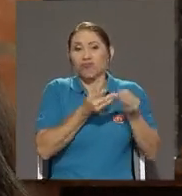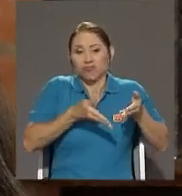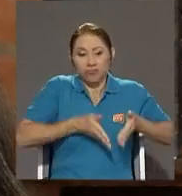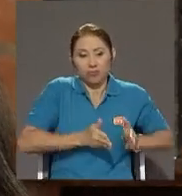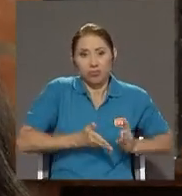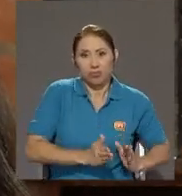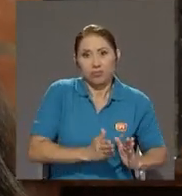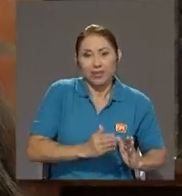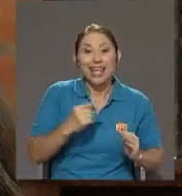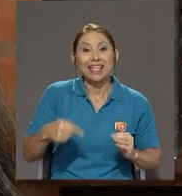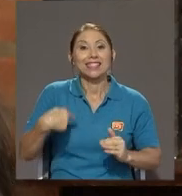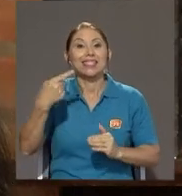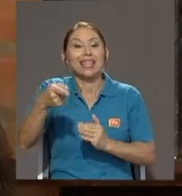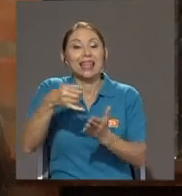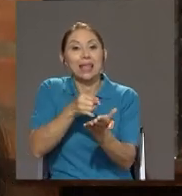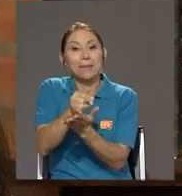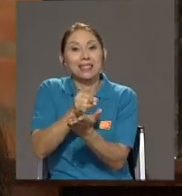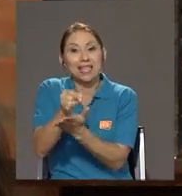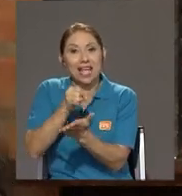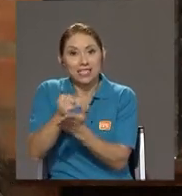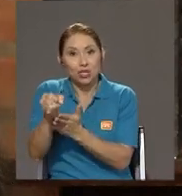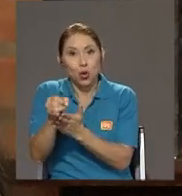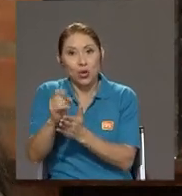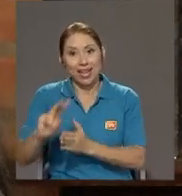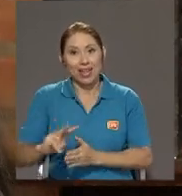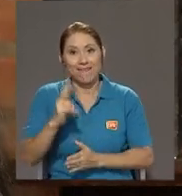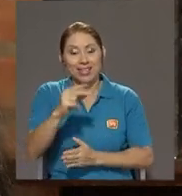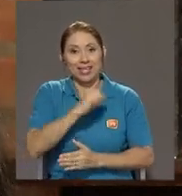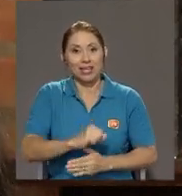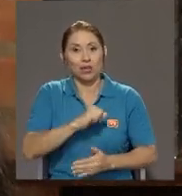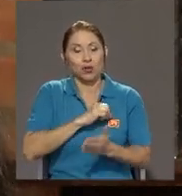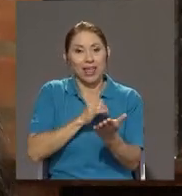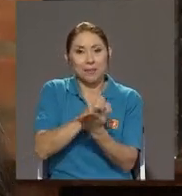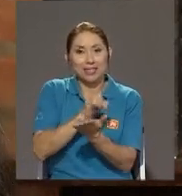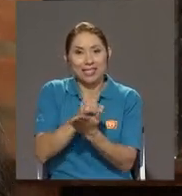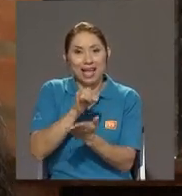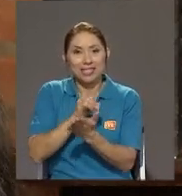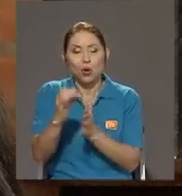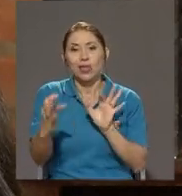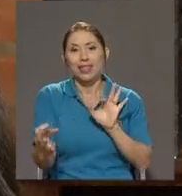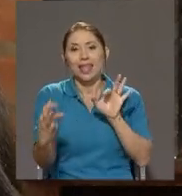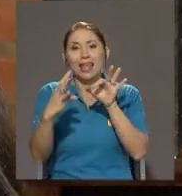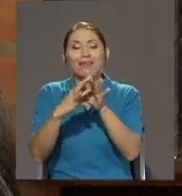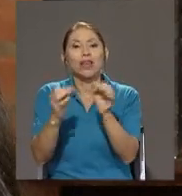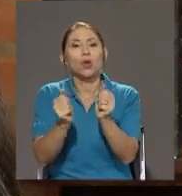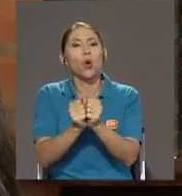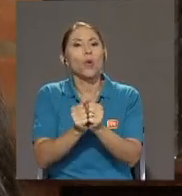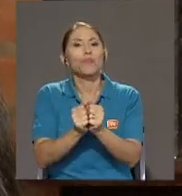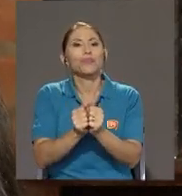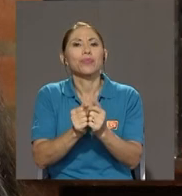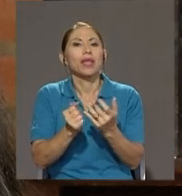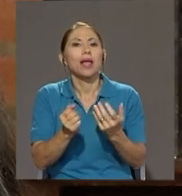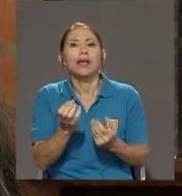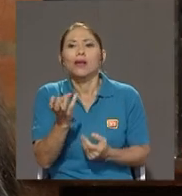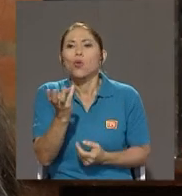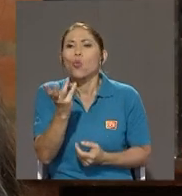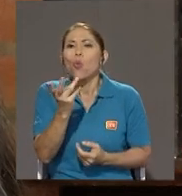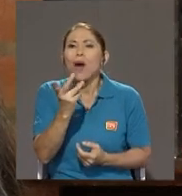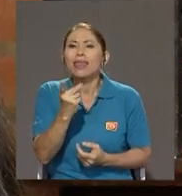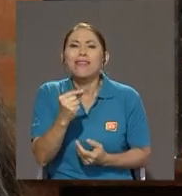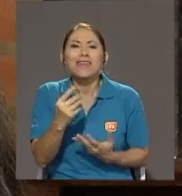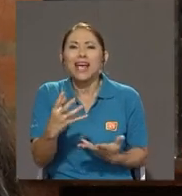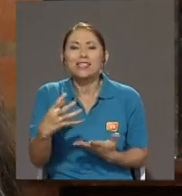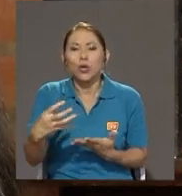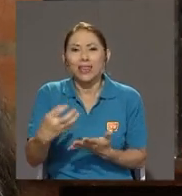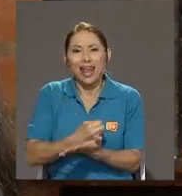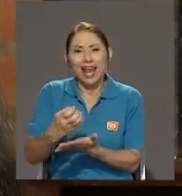investigación que tenemos registrada en la Vicerrectoría de Investigación tiene que ver con la cuantificación de las ganancias del emparejamiento,